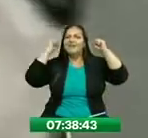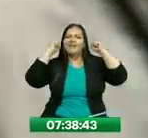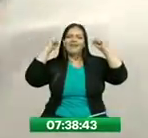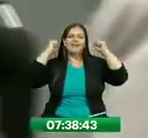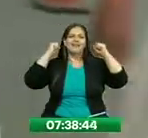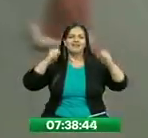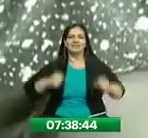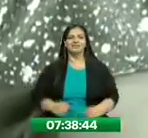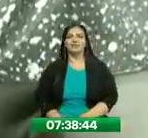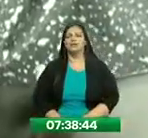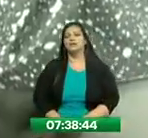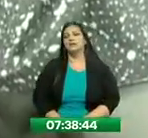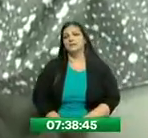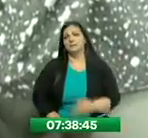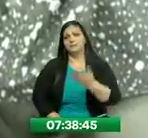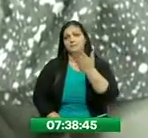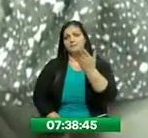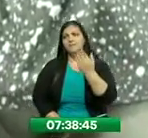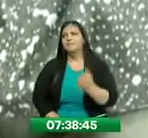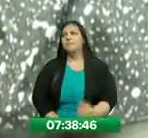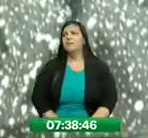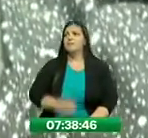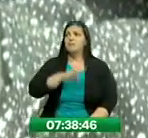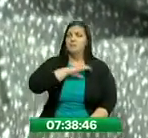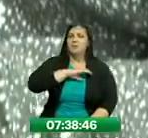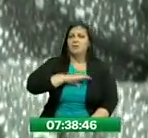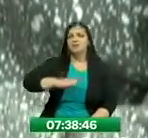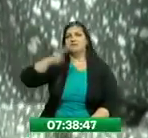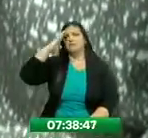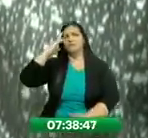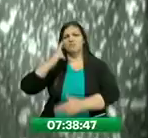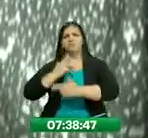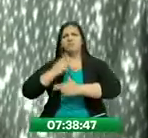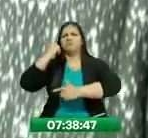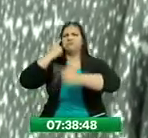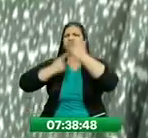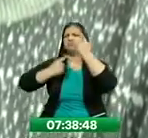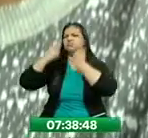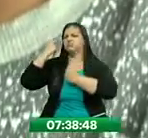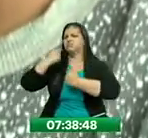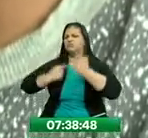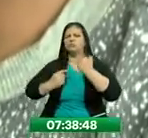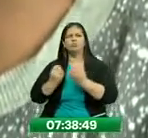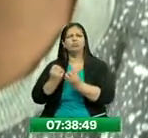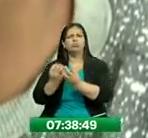militares resultaron heridos, pues civiles del otro lado, como lo relata Carlos Romero,